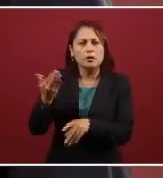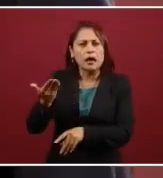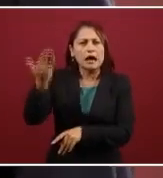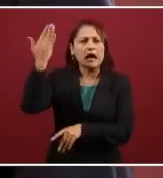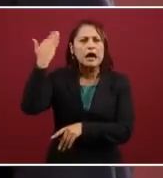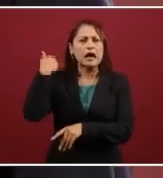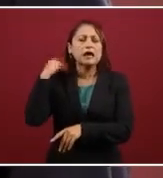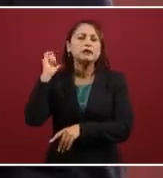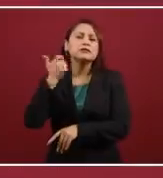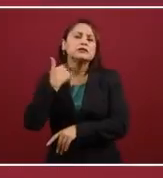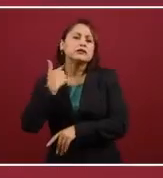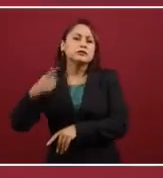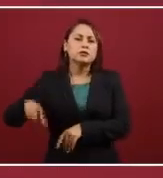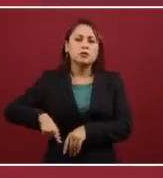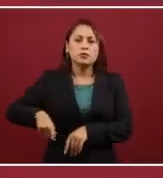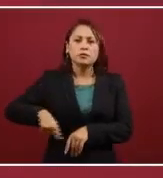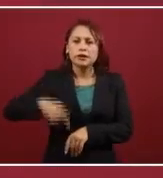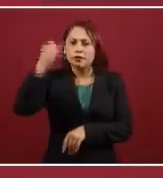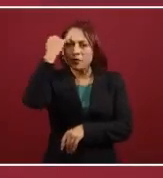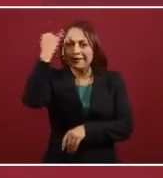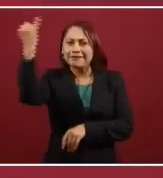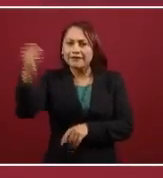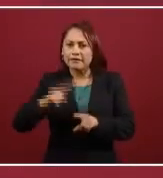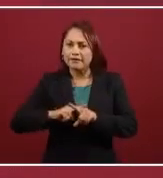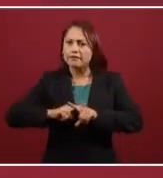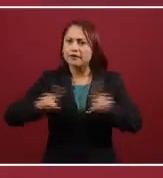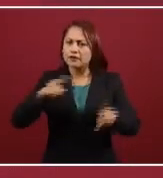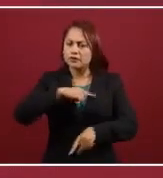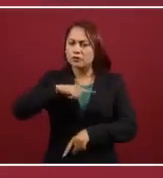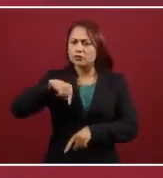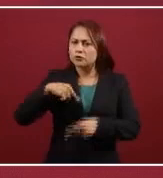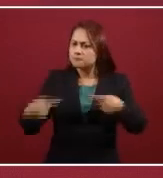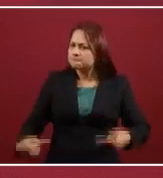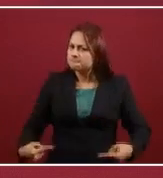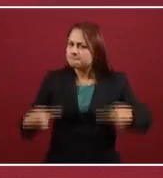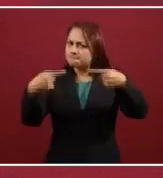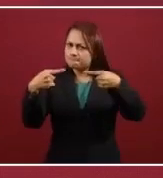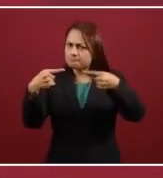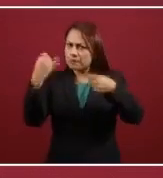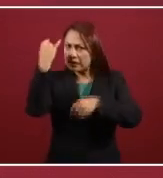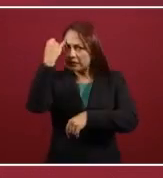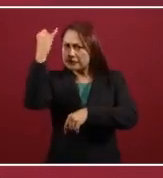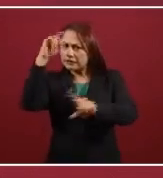neoliberal. Son proyectos distintos y contrapuestos.